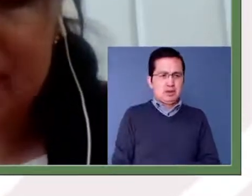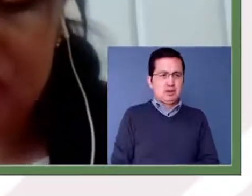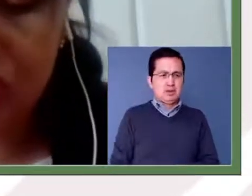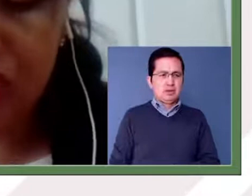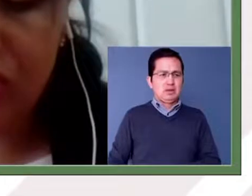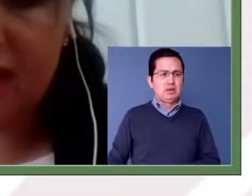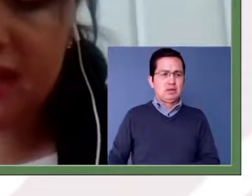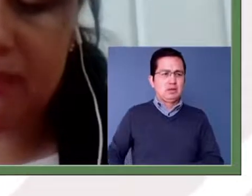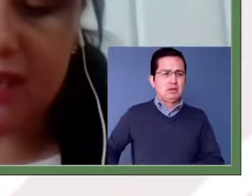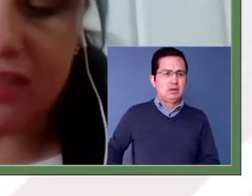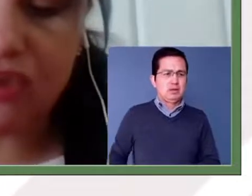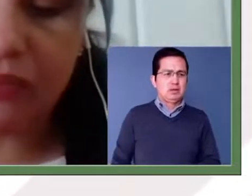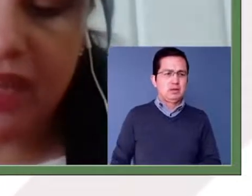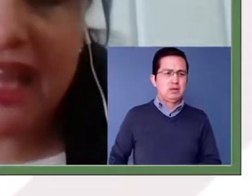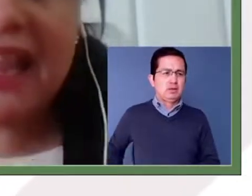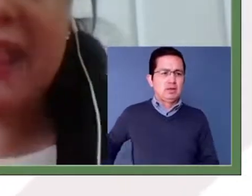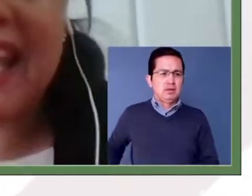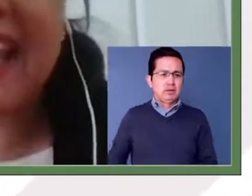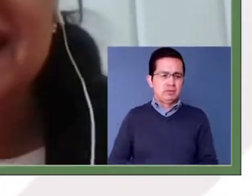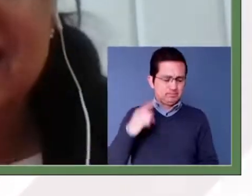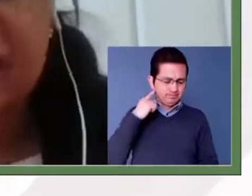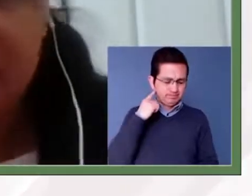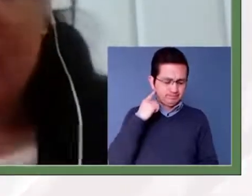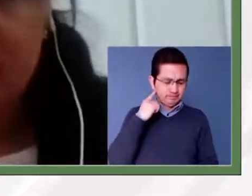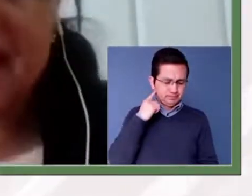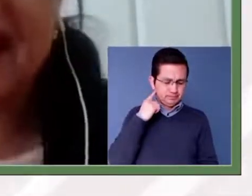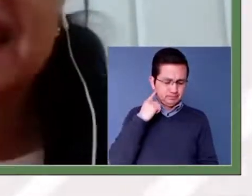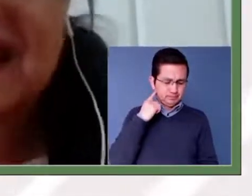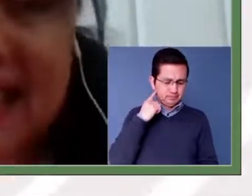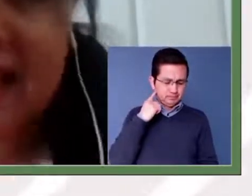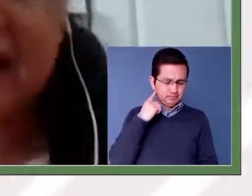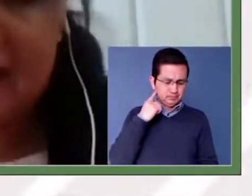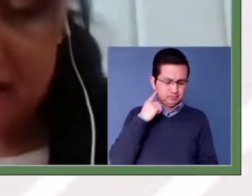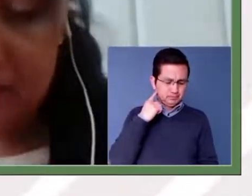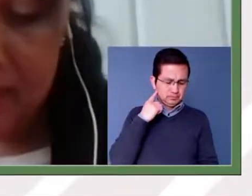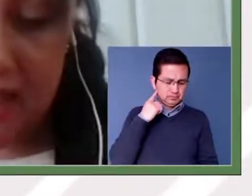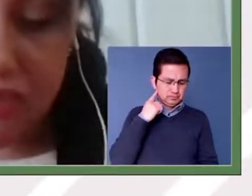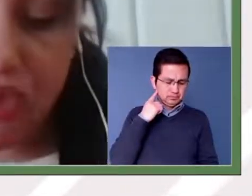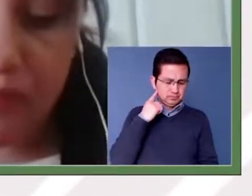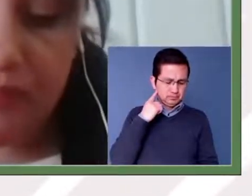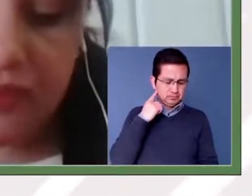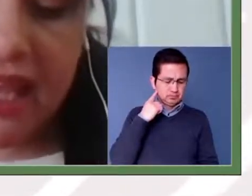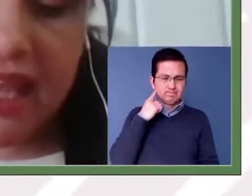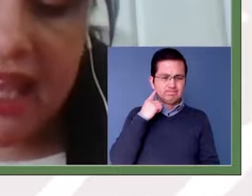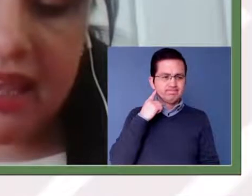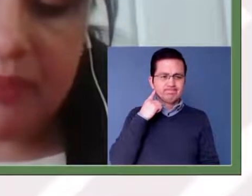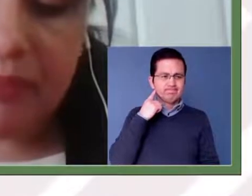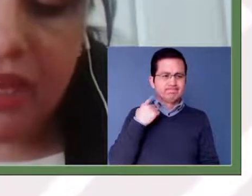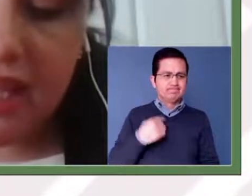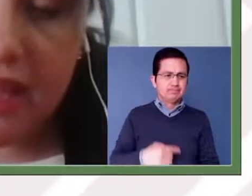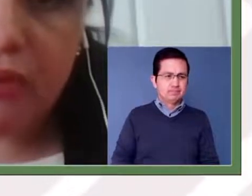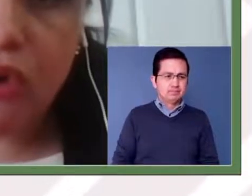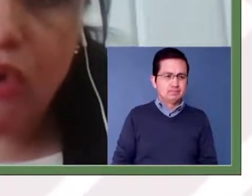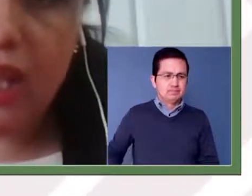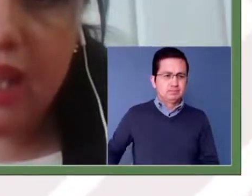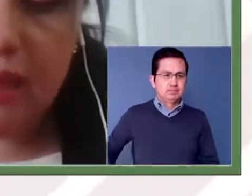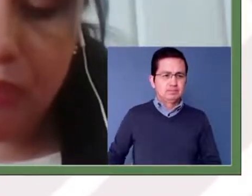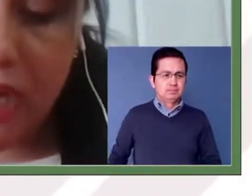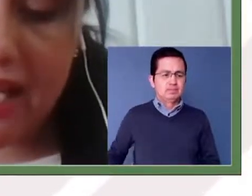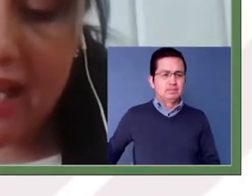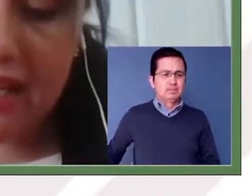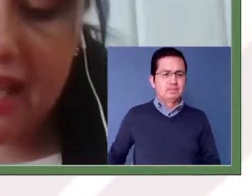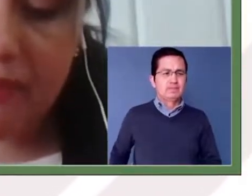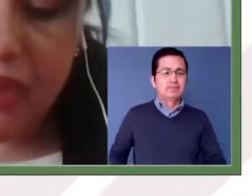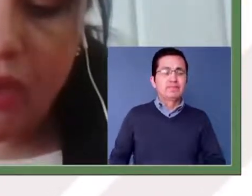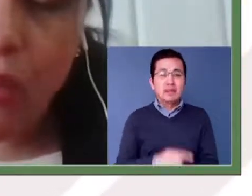la percepción de discriminación, más bien de que existe discriminación, por ejemplo,